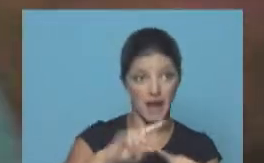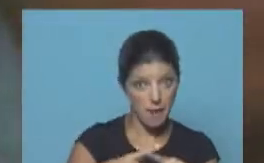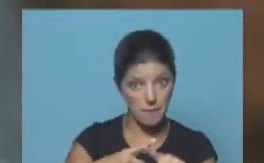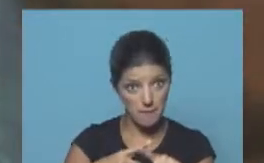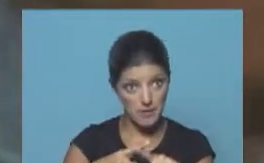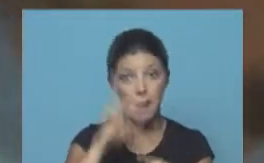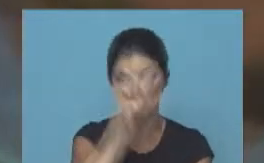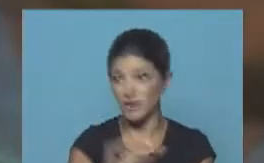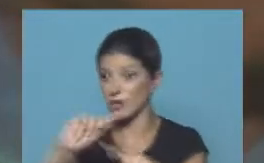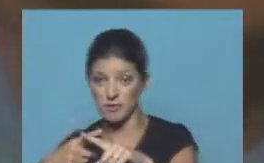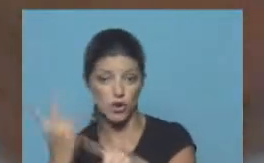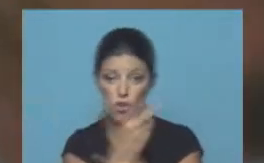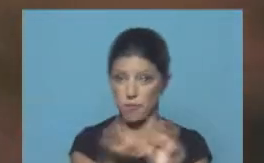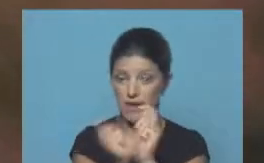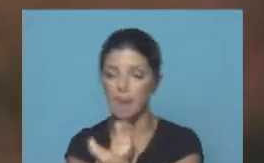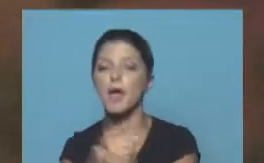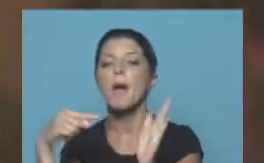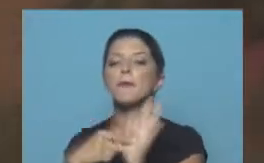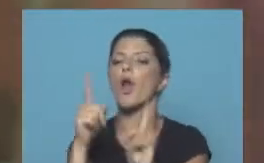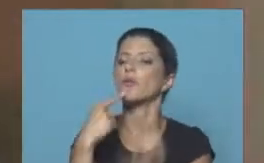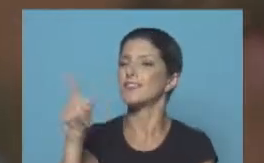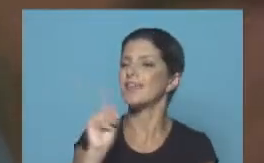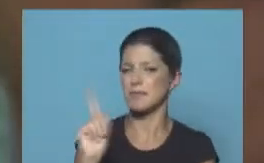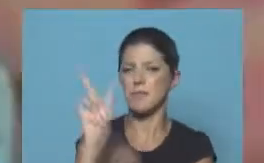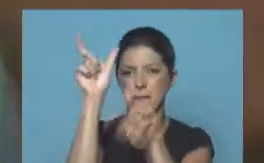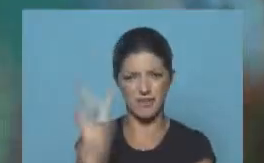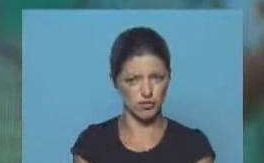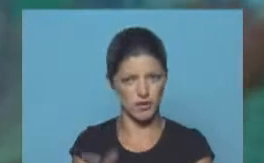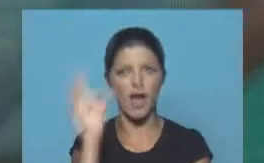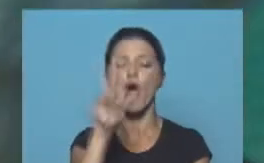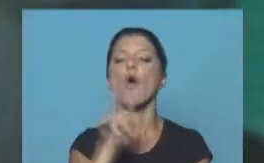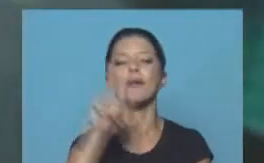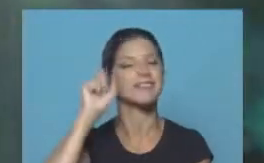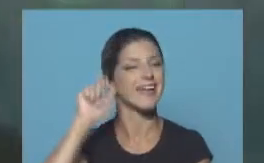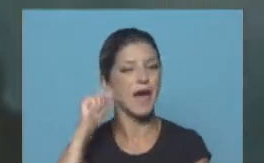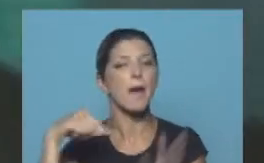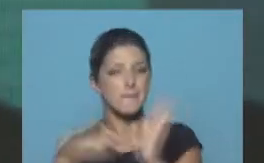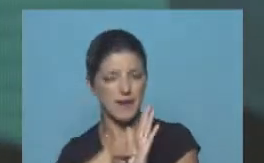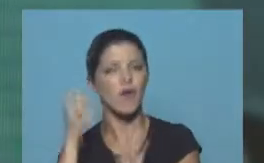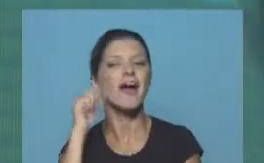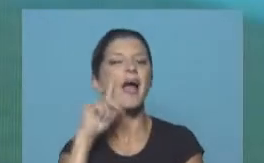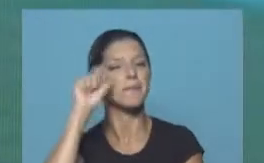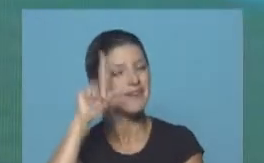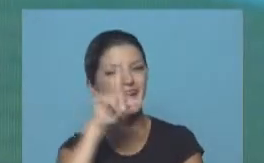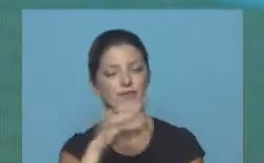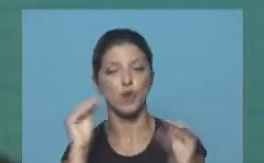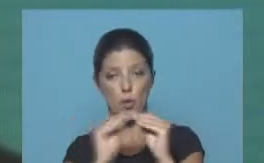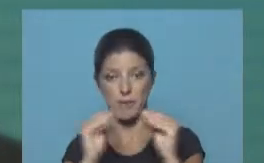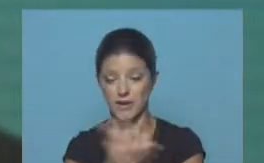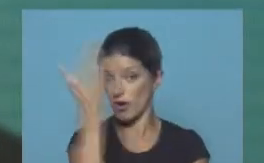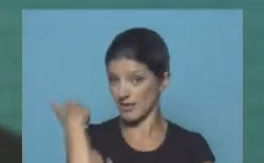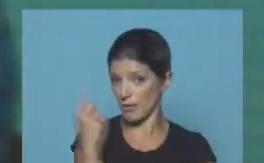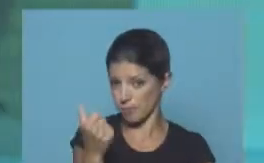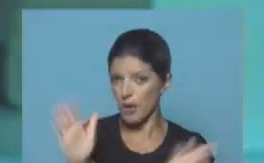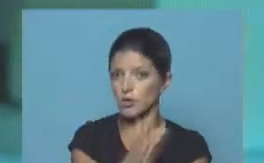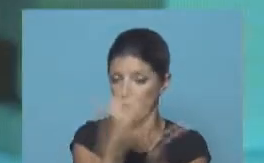embargo, hay algunos que creen que Daniel Ortega es el mismo. No es así en el caso de Gabriel Puricelli, nuestro colega que acaba de sacar un libro en donde habla